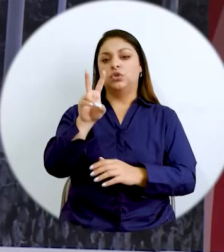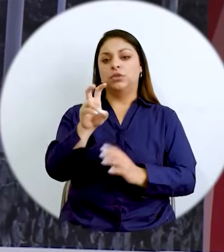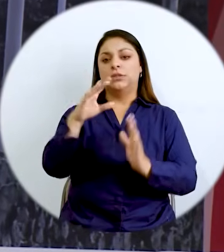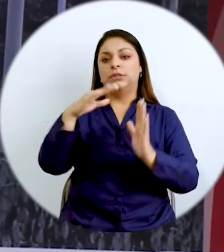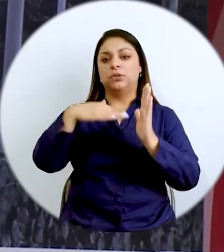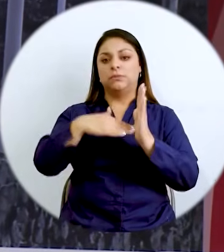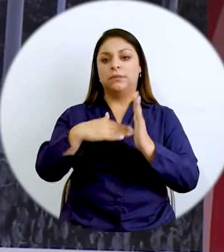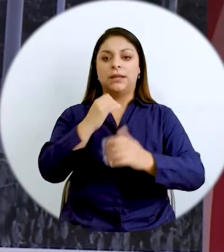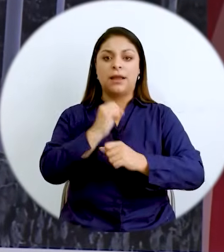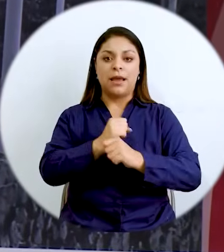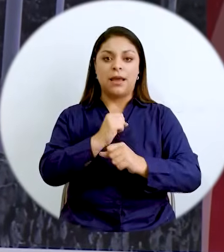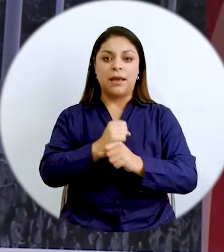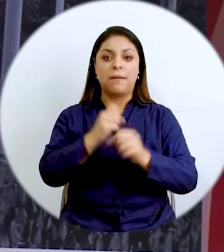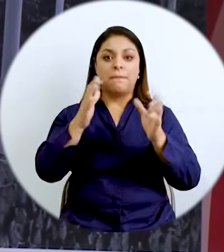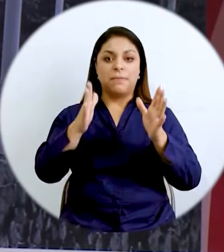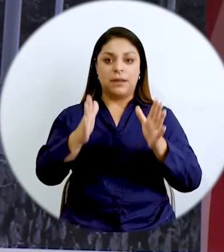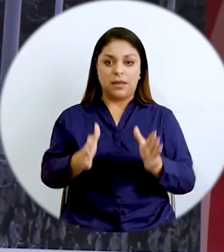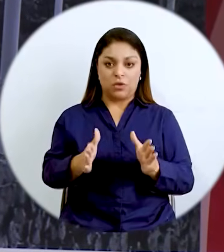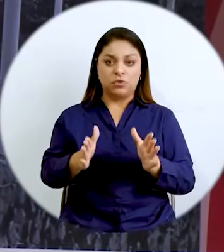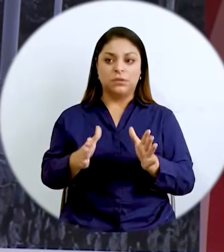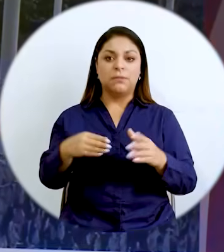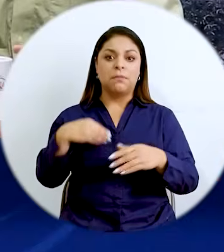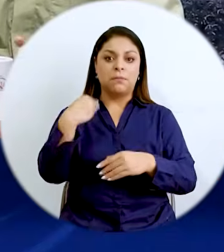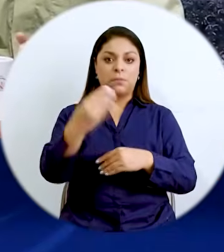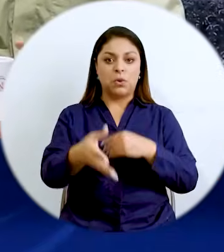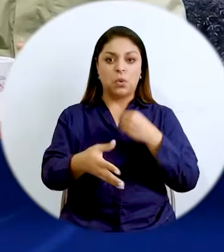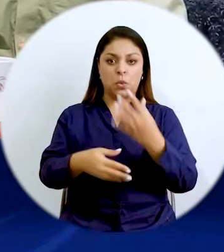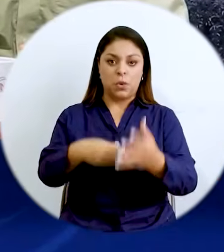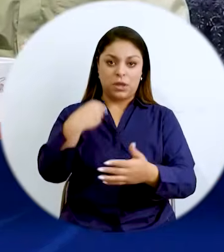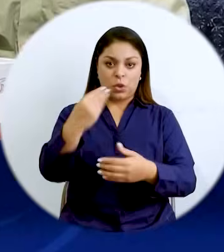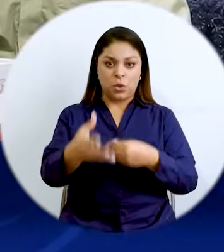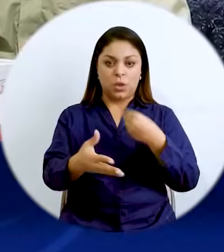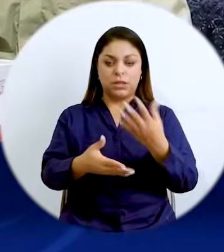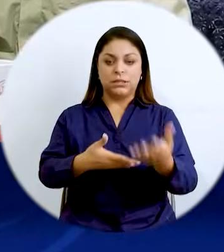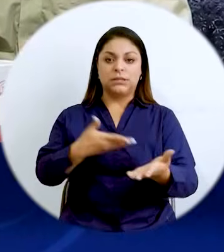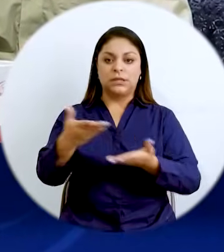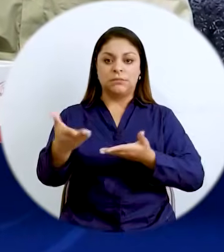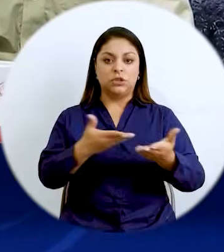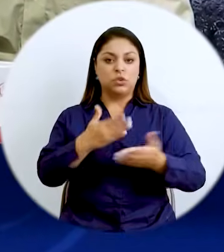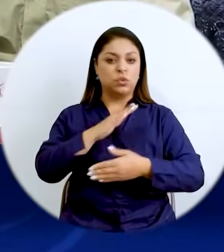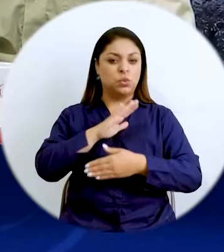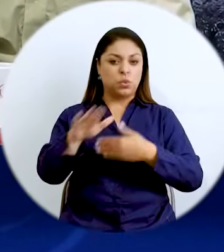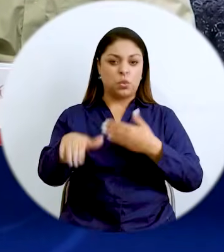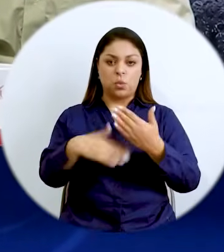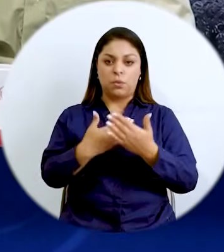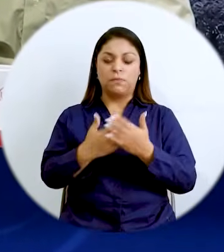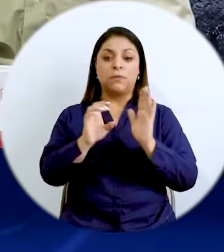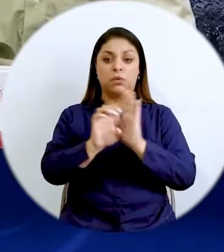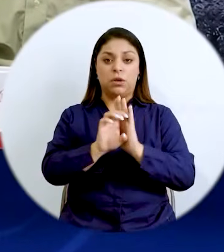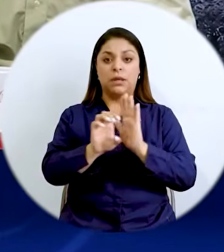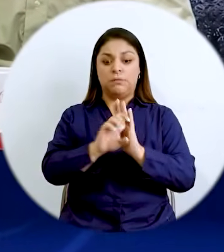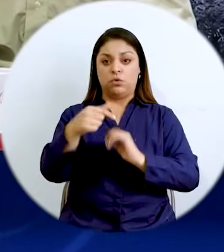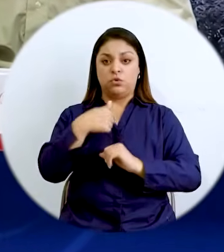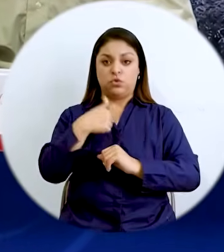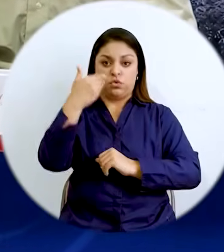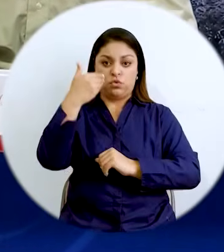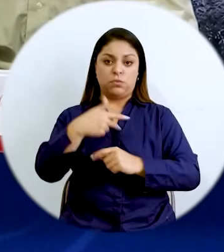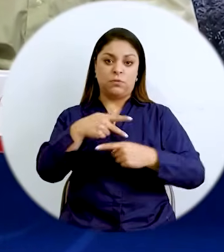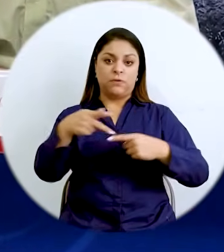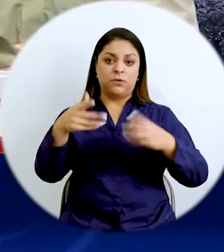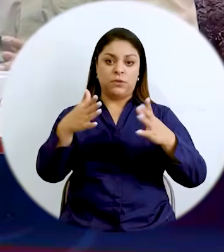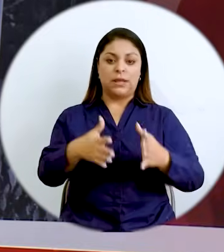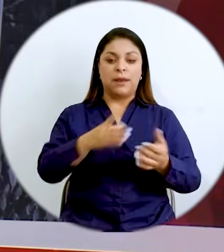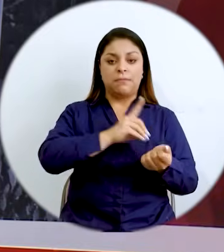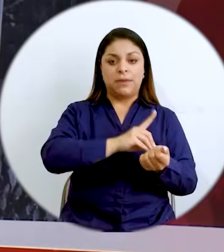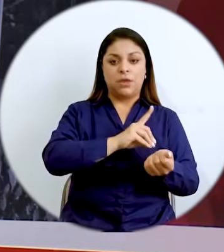200,000 empleados y proveedores, servicios de todo tipo. Por ejemplo, yo soy profesional médico veterinario y también